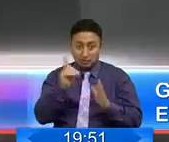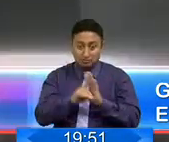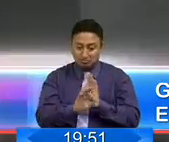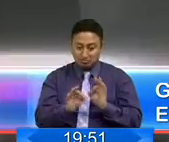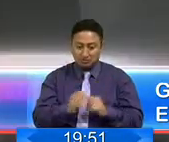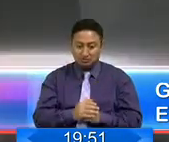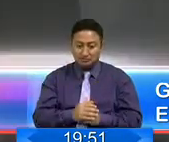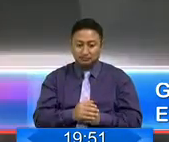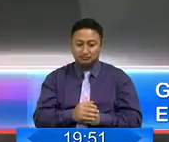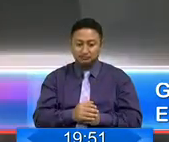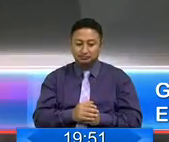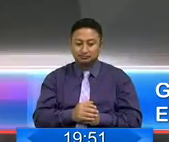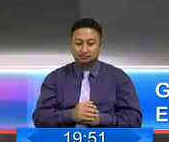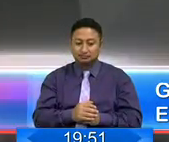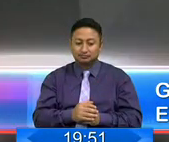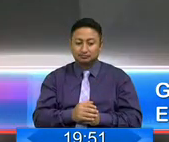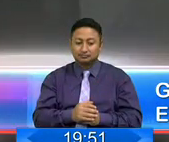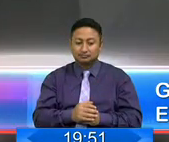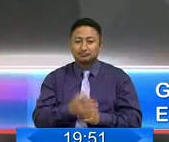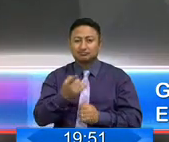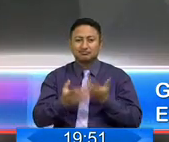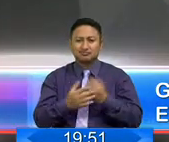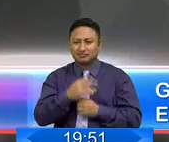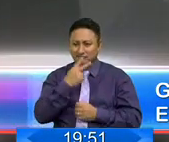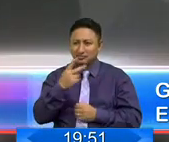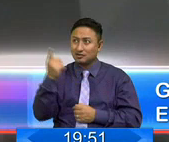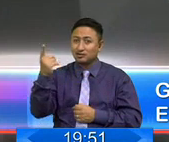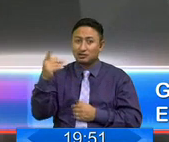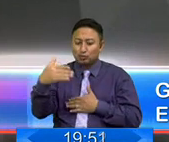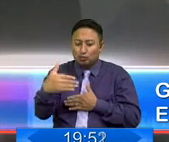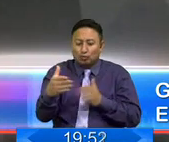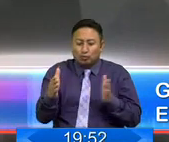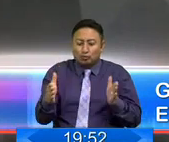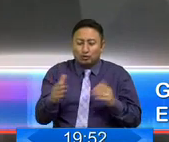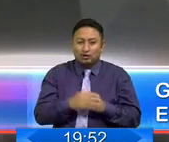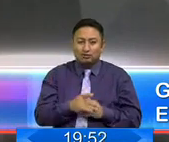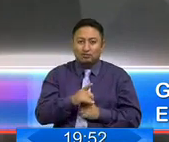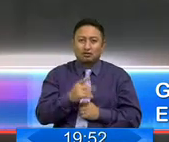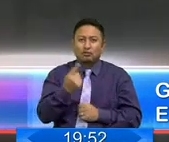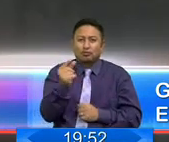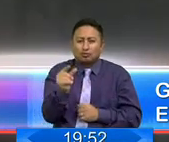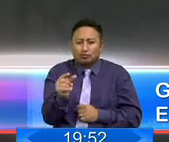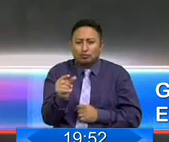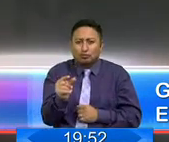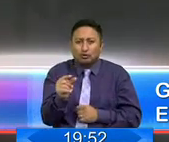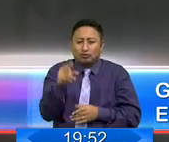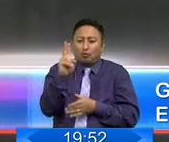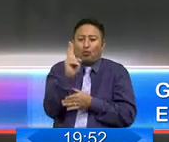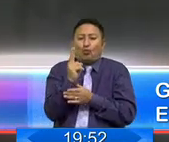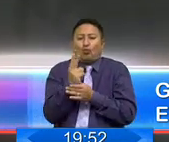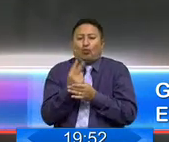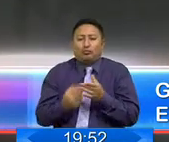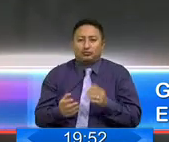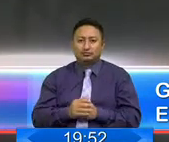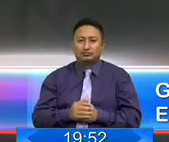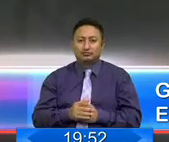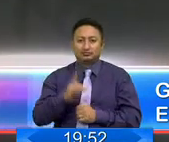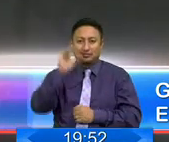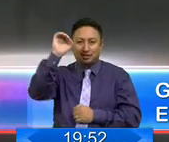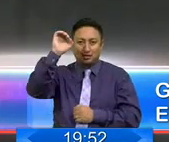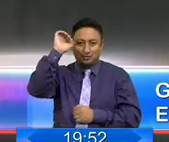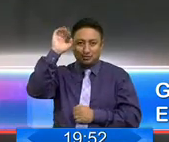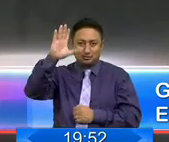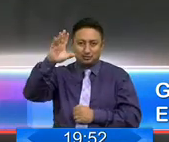Pero parece que son elásticos, porque un huequito así, por ahí han bajado. La policía judicial ya tiene estos videos y trata